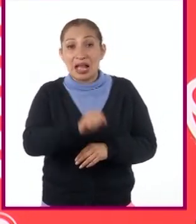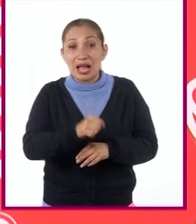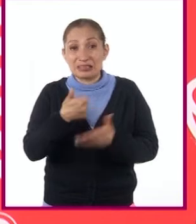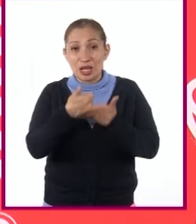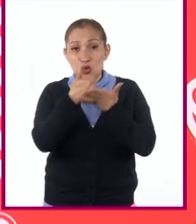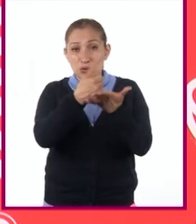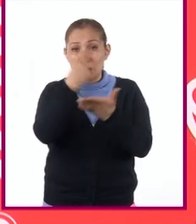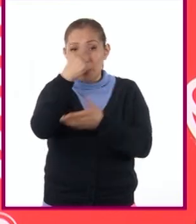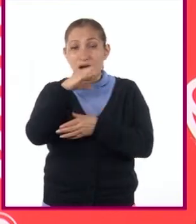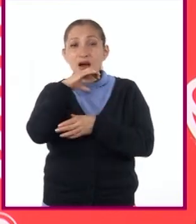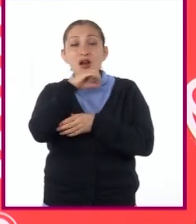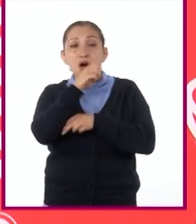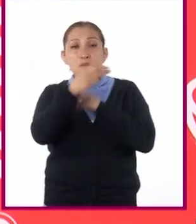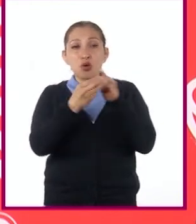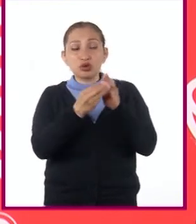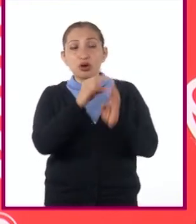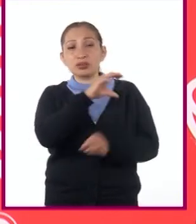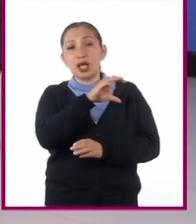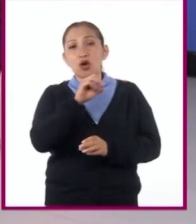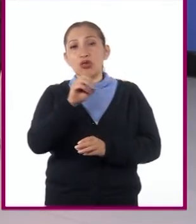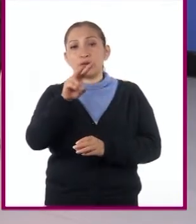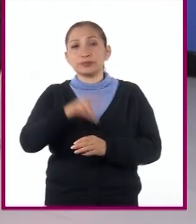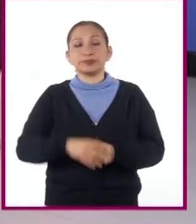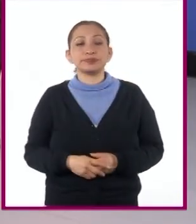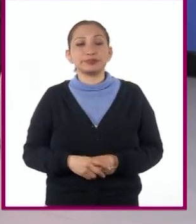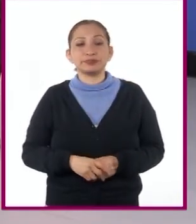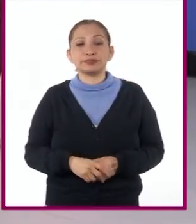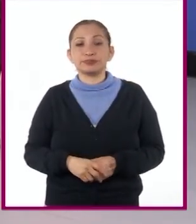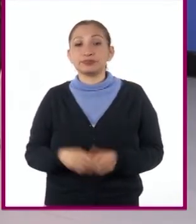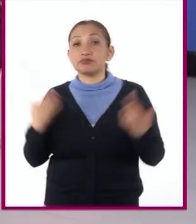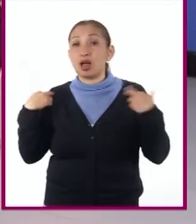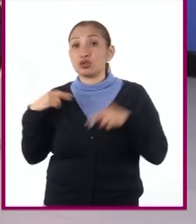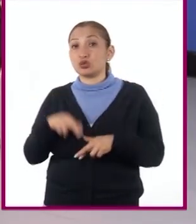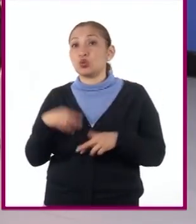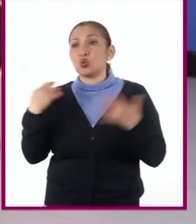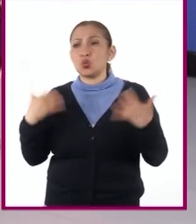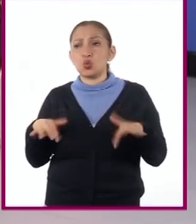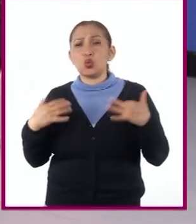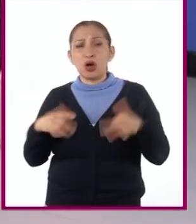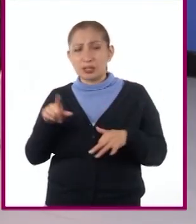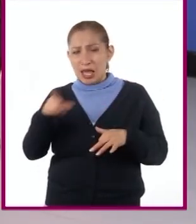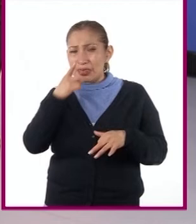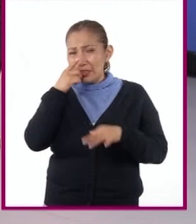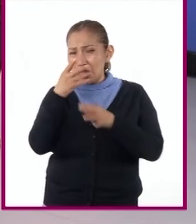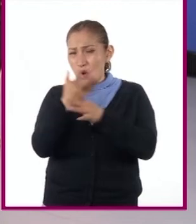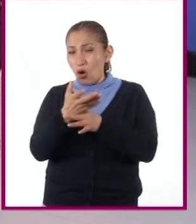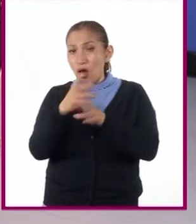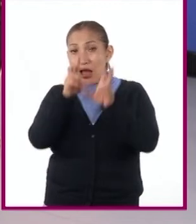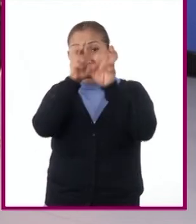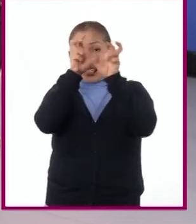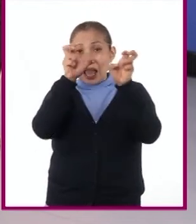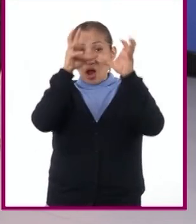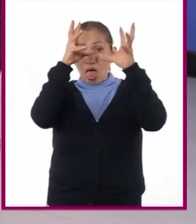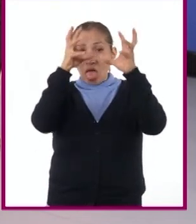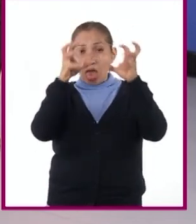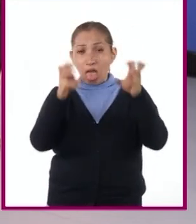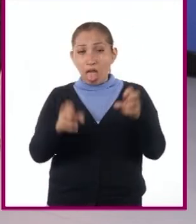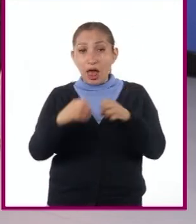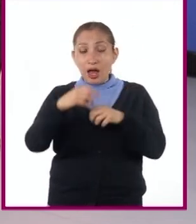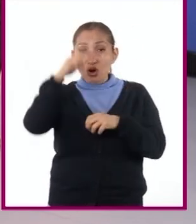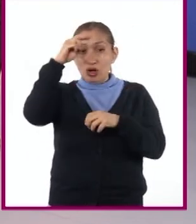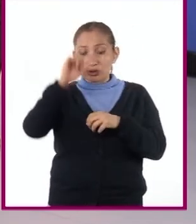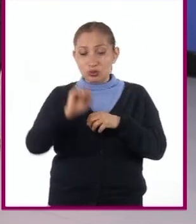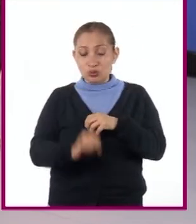efecto invernadero como el CO2. Profesor Rodolfo, ya que mencionas el deshielo de los polos,